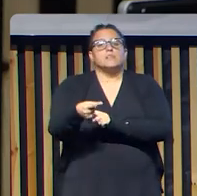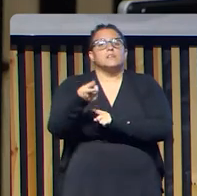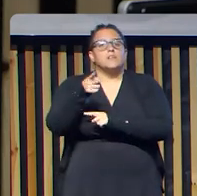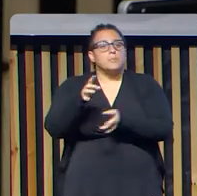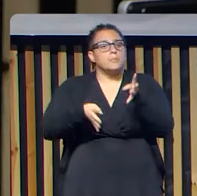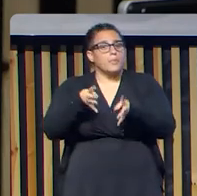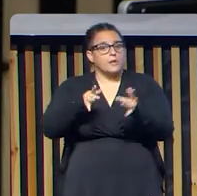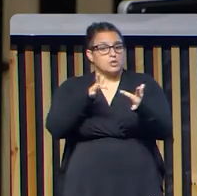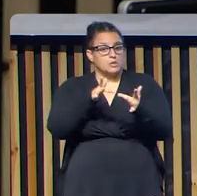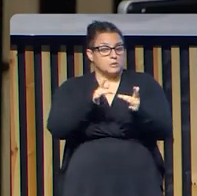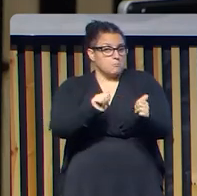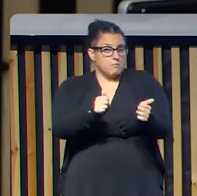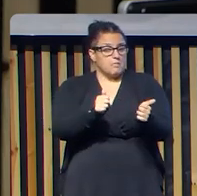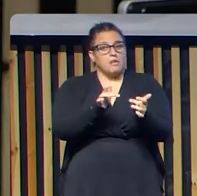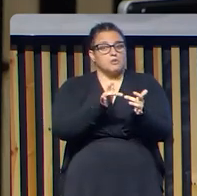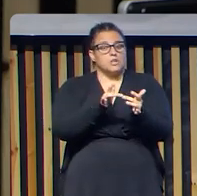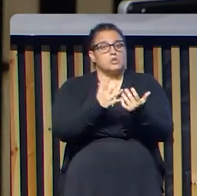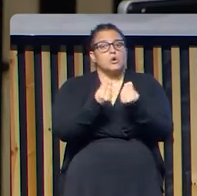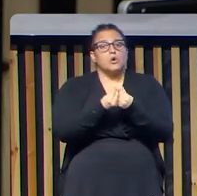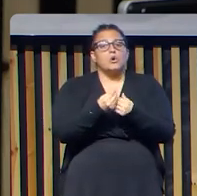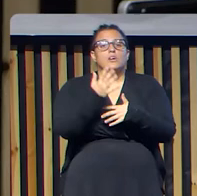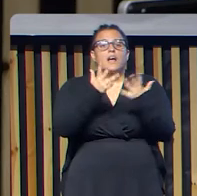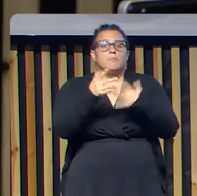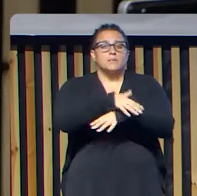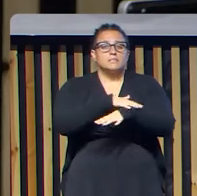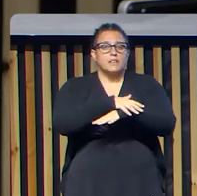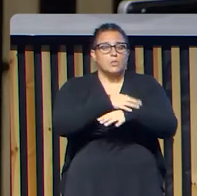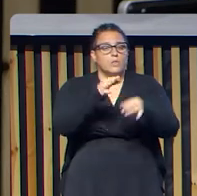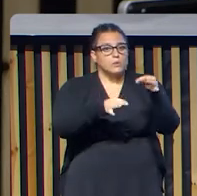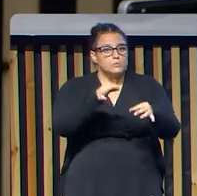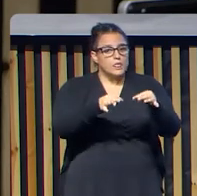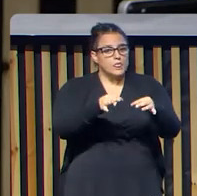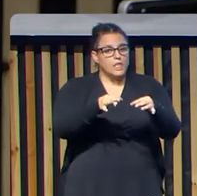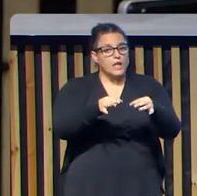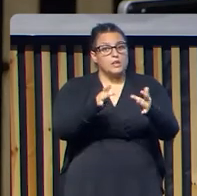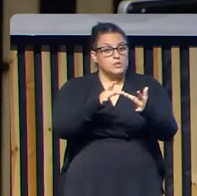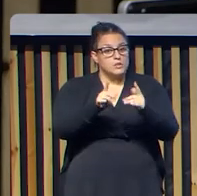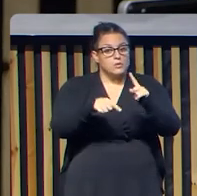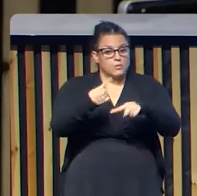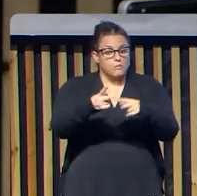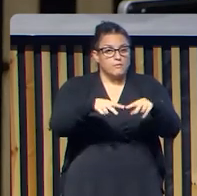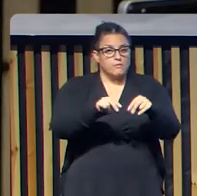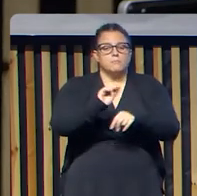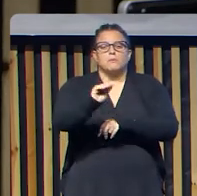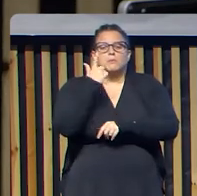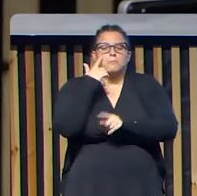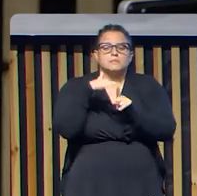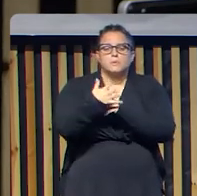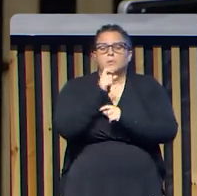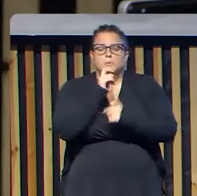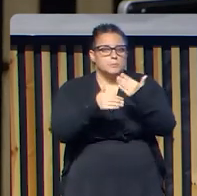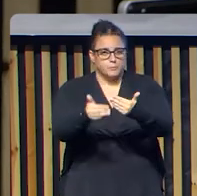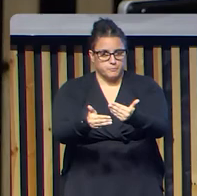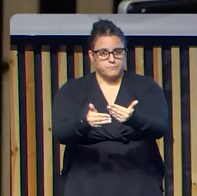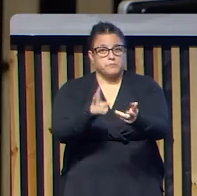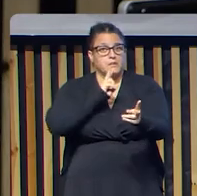la administración de Justicia se les pregunta su opinión sobre la justicia y pues los ciudadanos vienen a responder mira muy